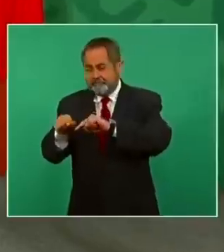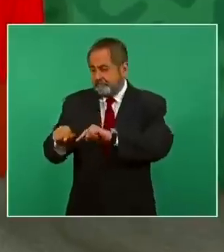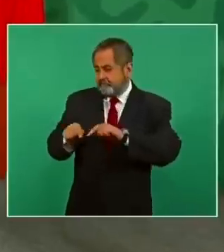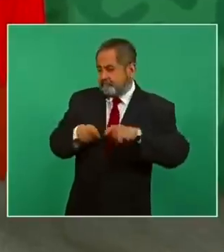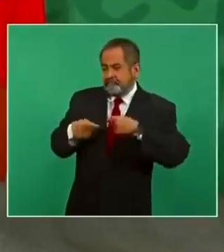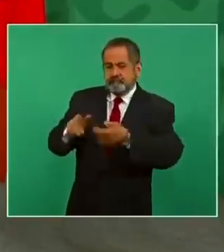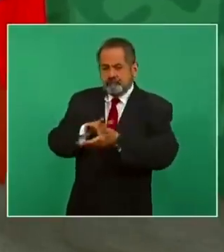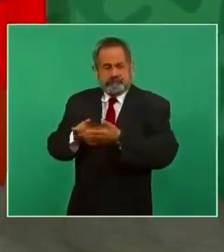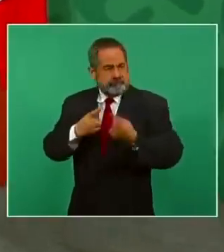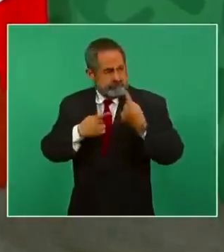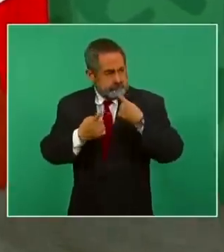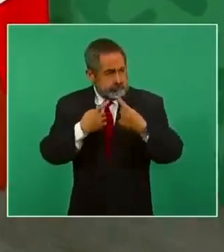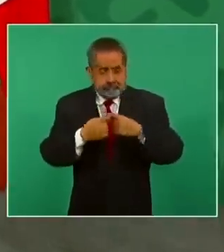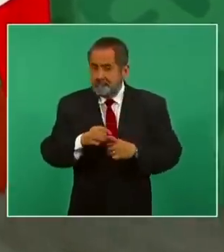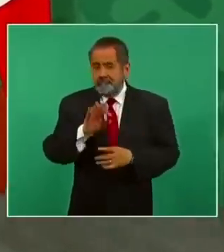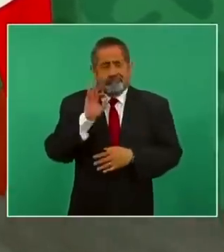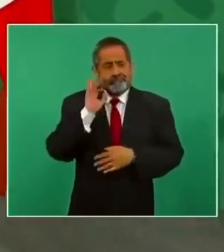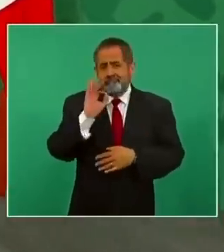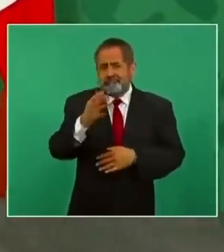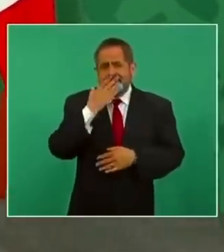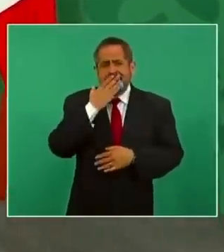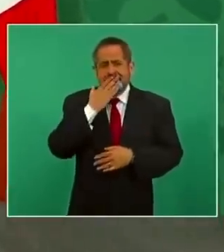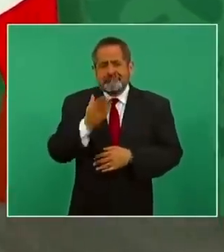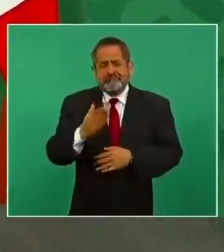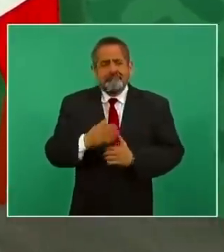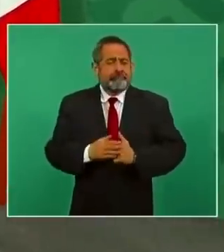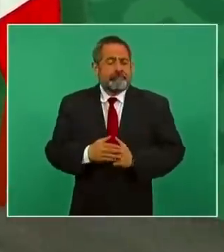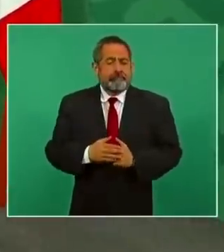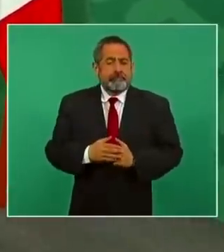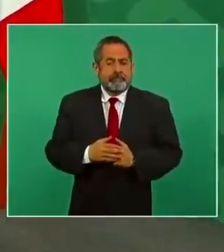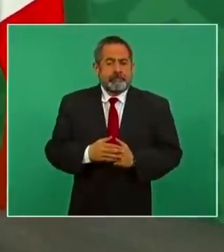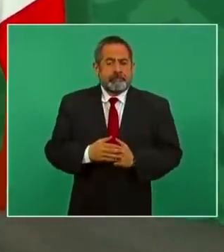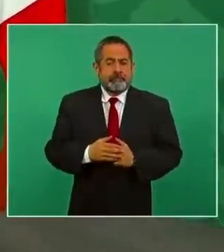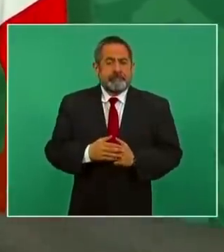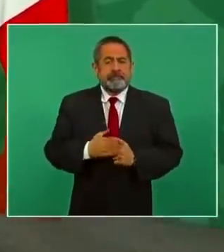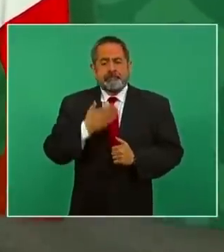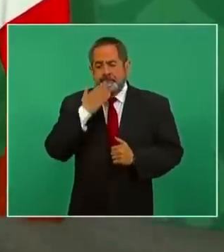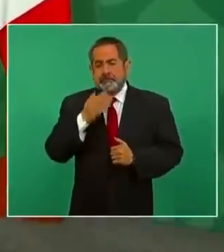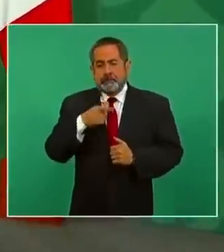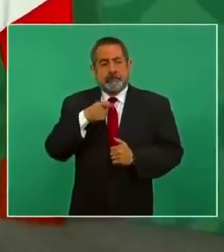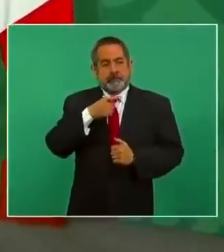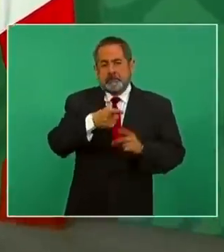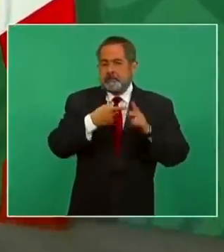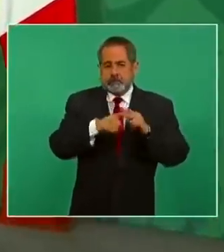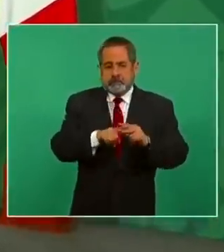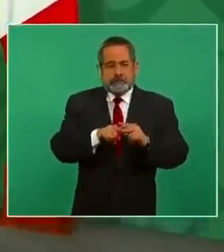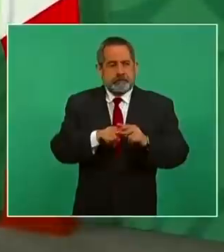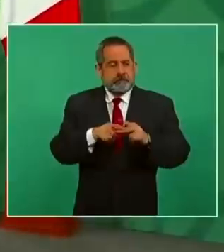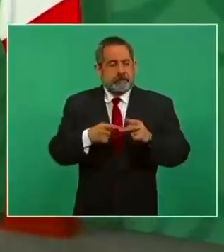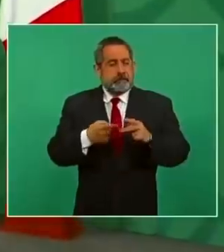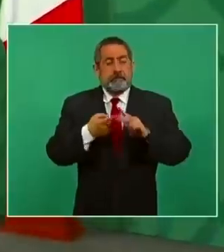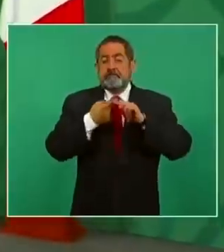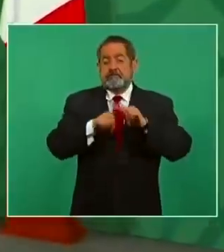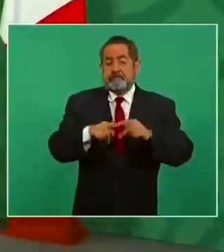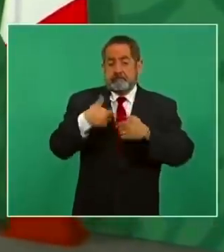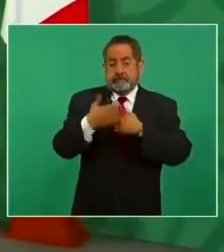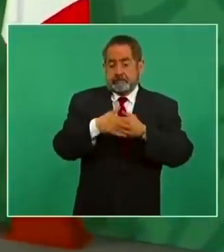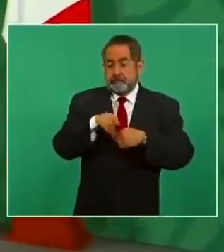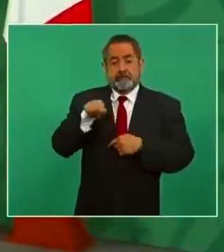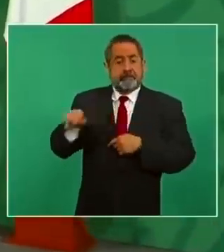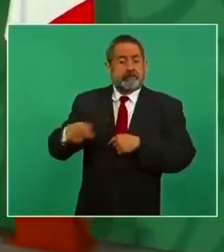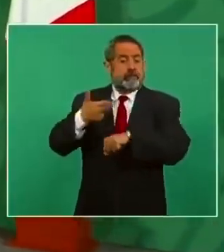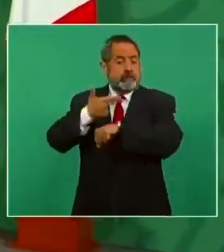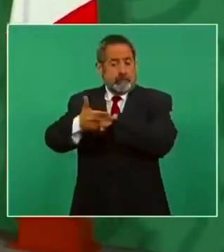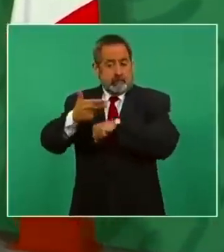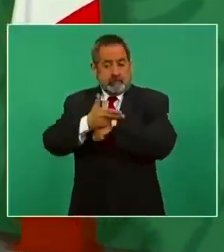en efecto se está hablando de que van a empezar a invertir en Honduras